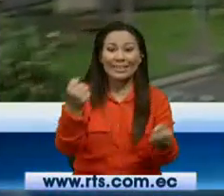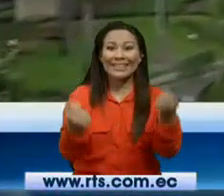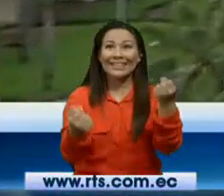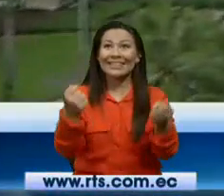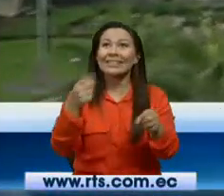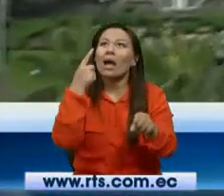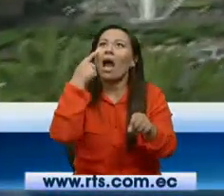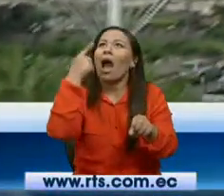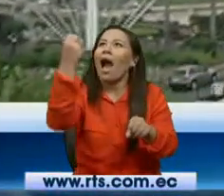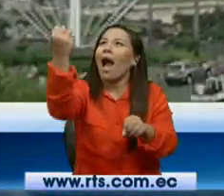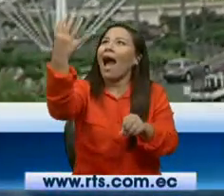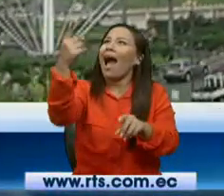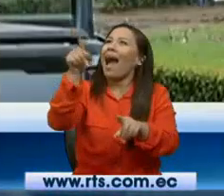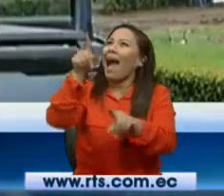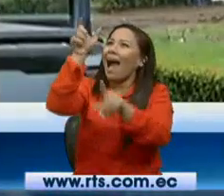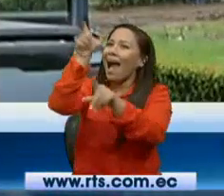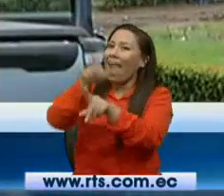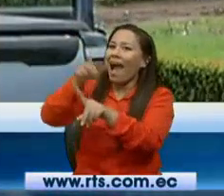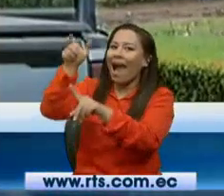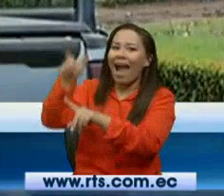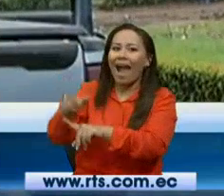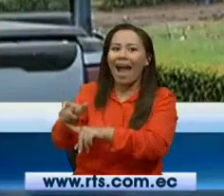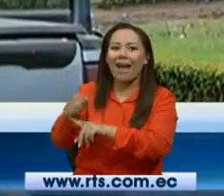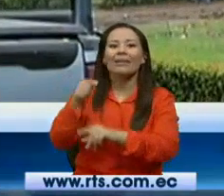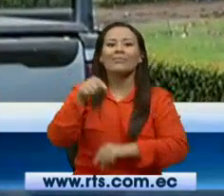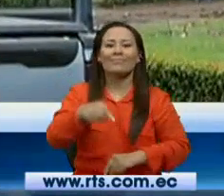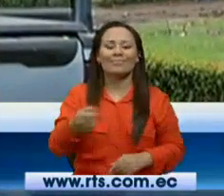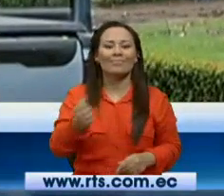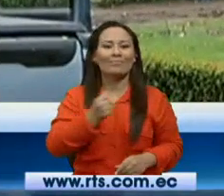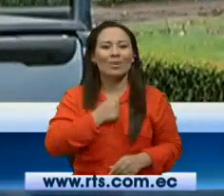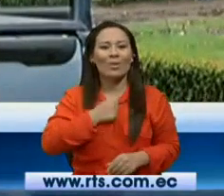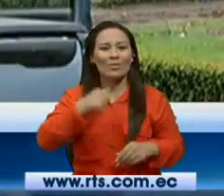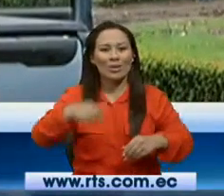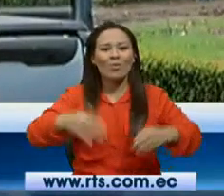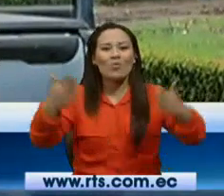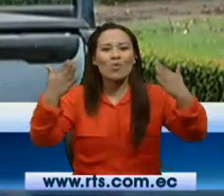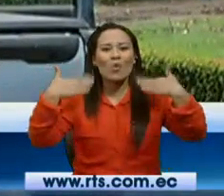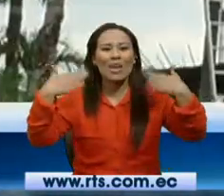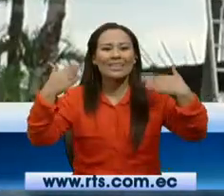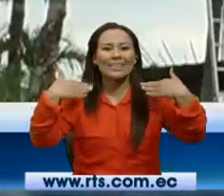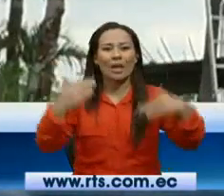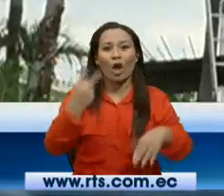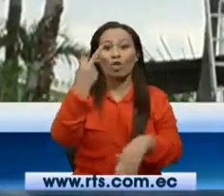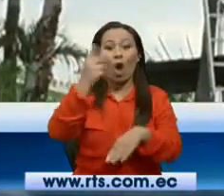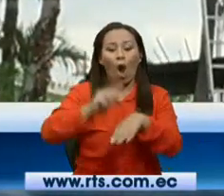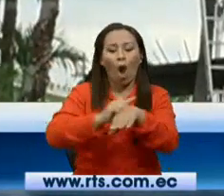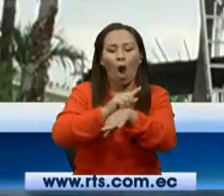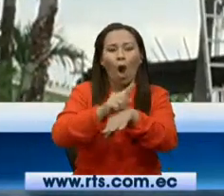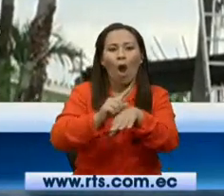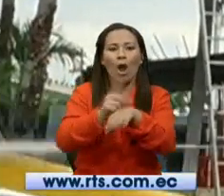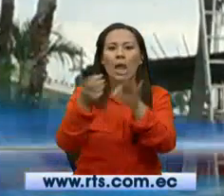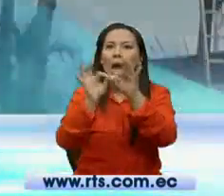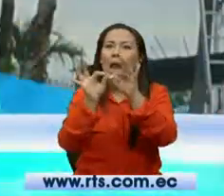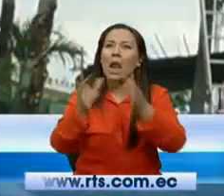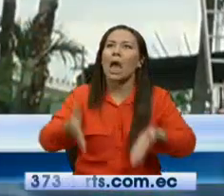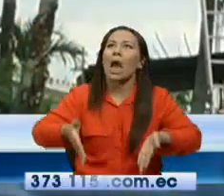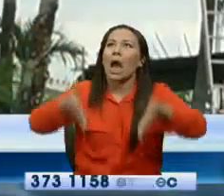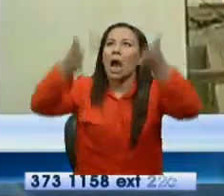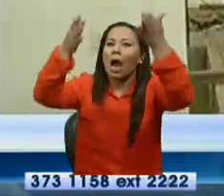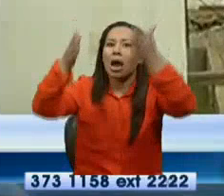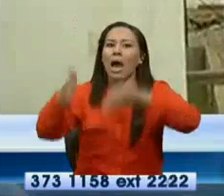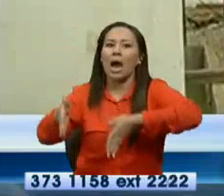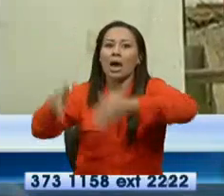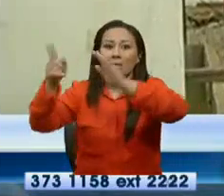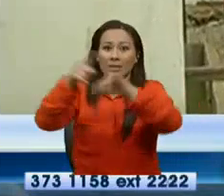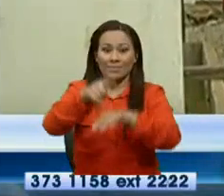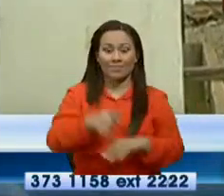puerto principal. Nos tomará cosa de 2 horas hasta ubicarlo arriba. Y hay un jaguar, me dice,